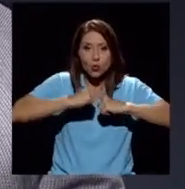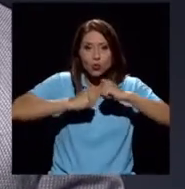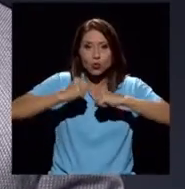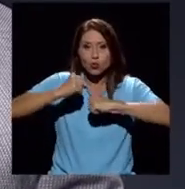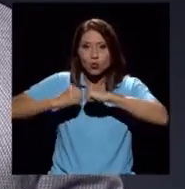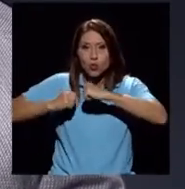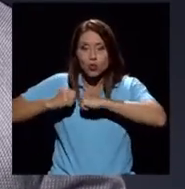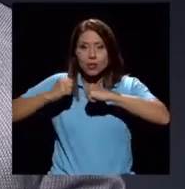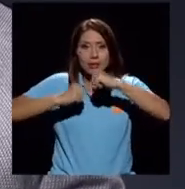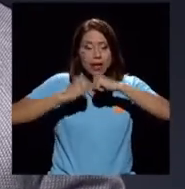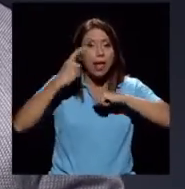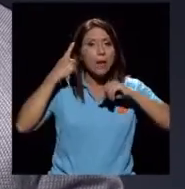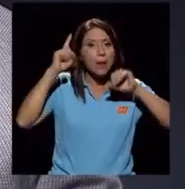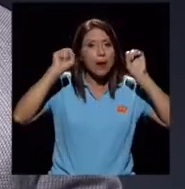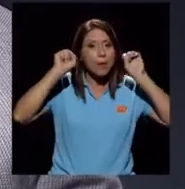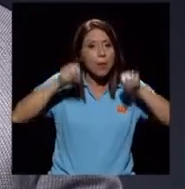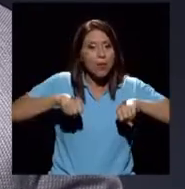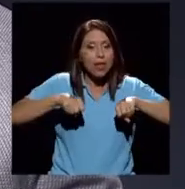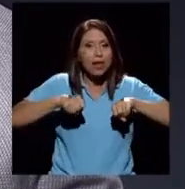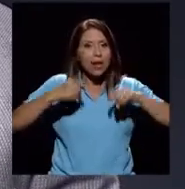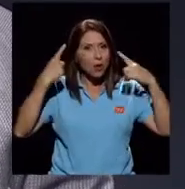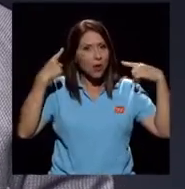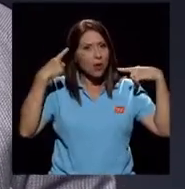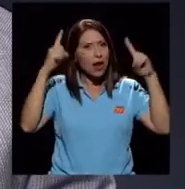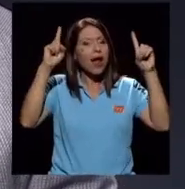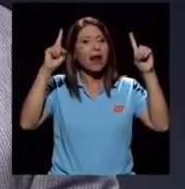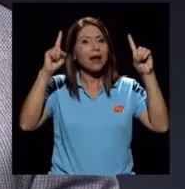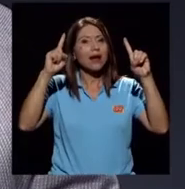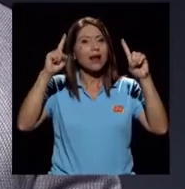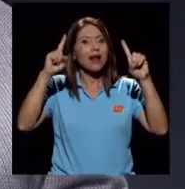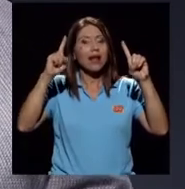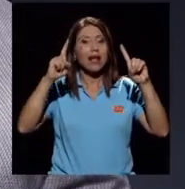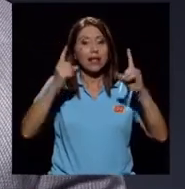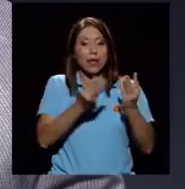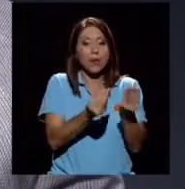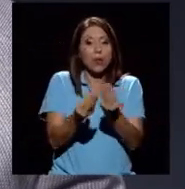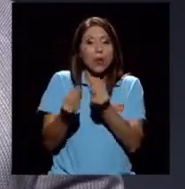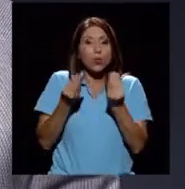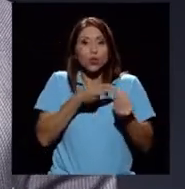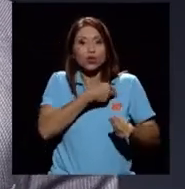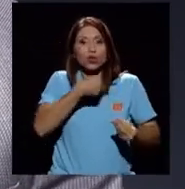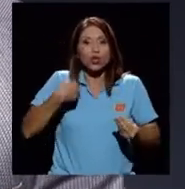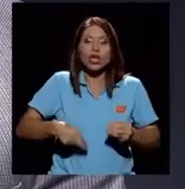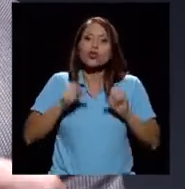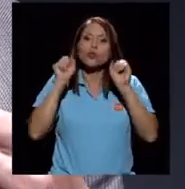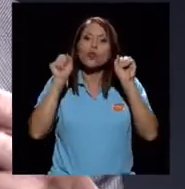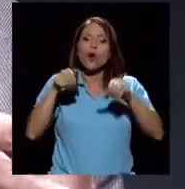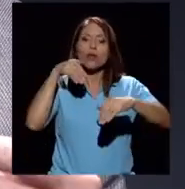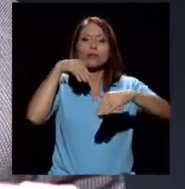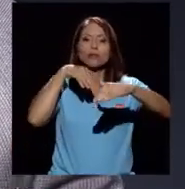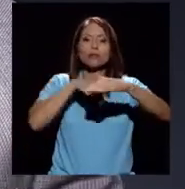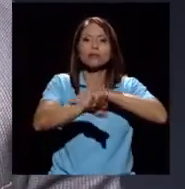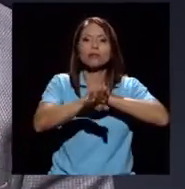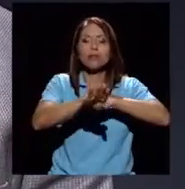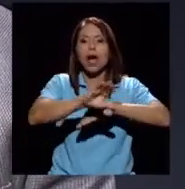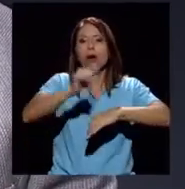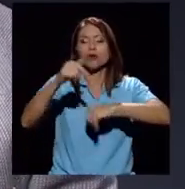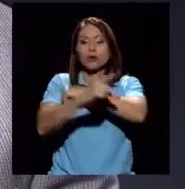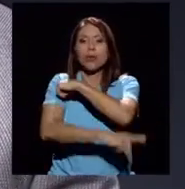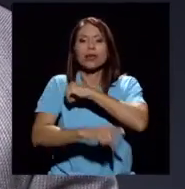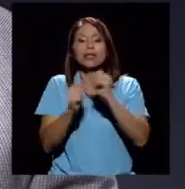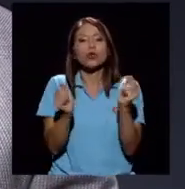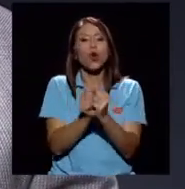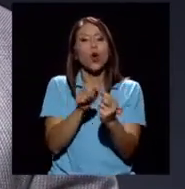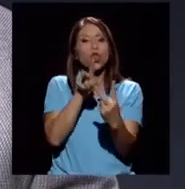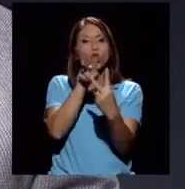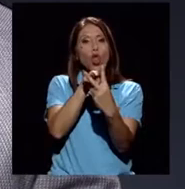habiliten este el acceso de los productos chinos al resto de la región con dos propósitos y esto